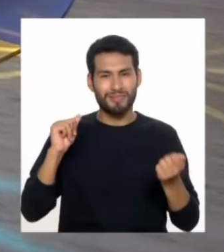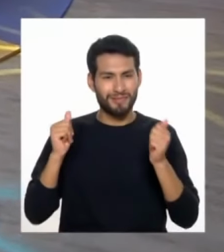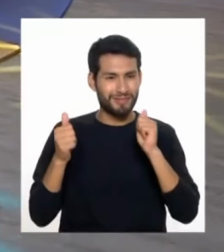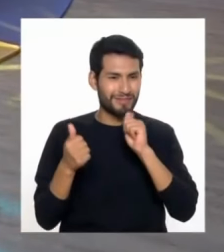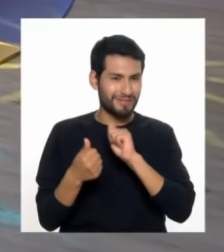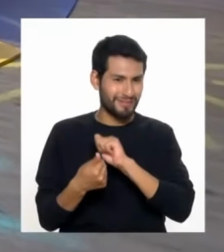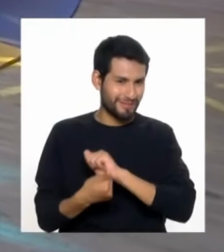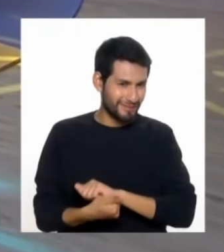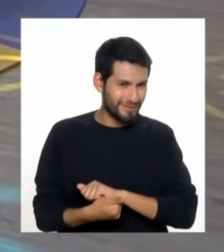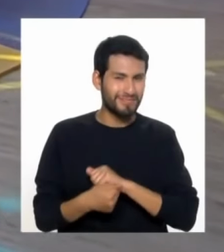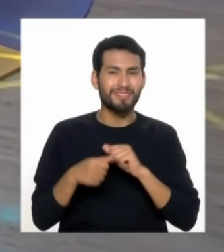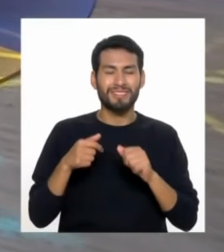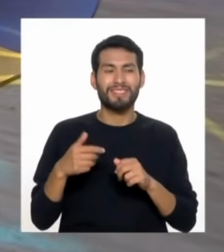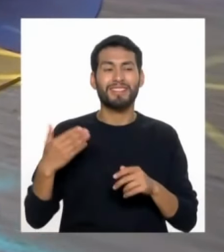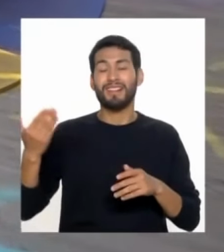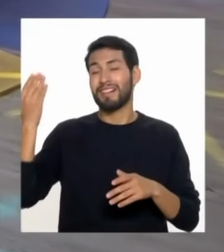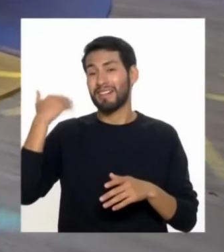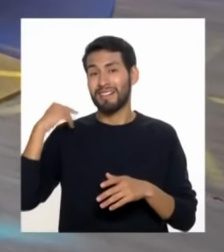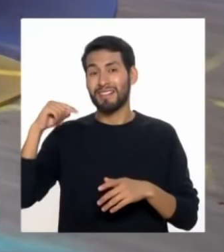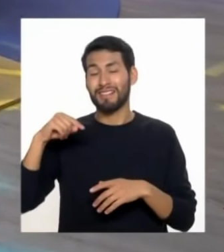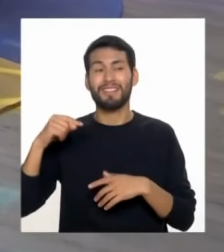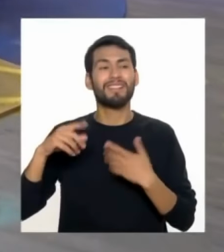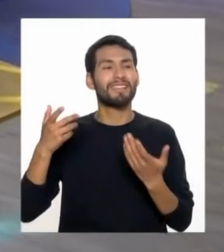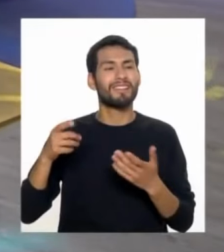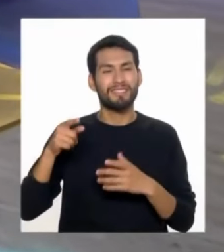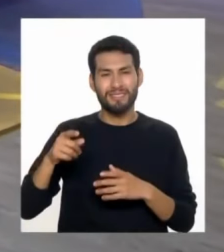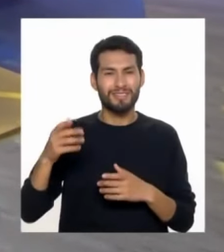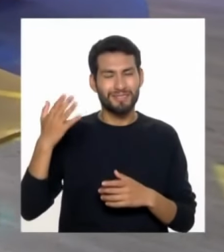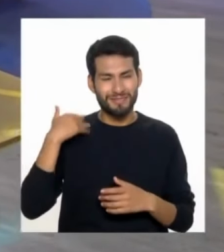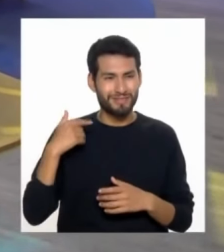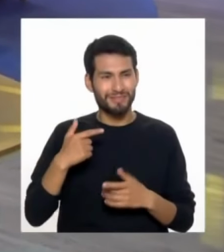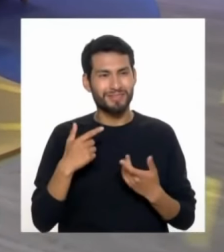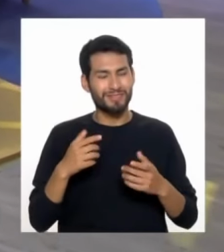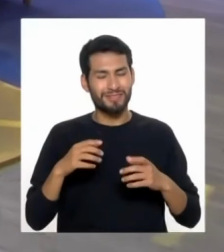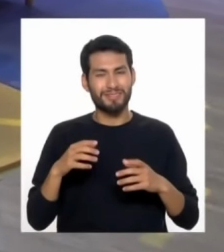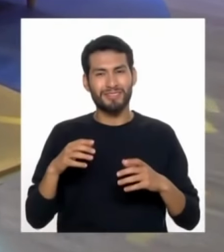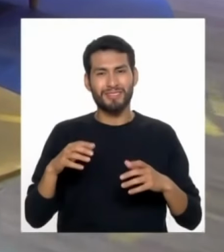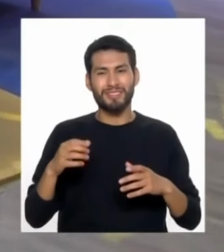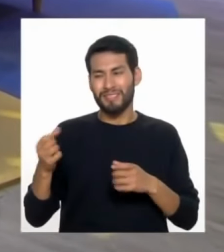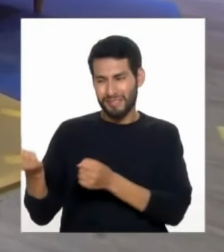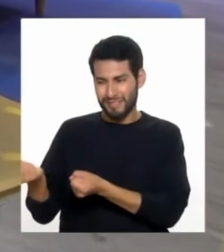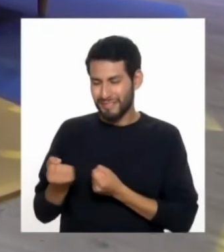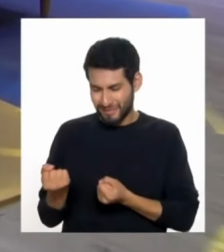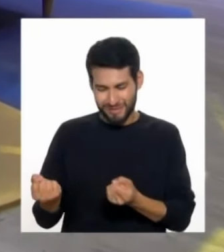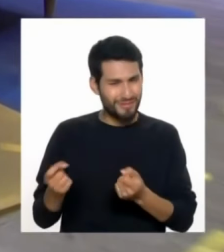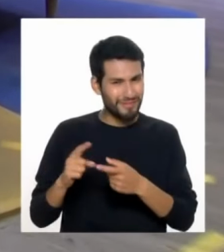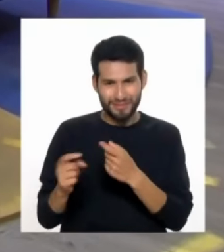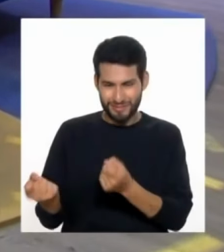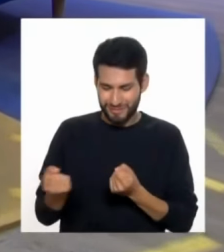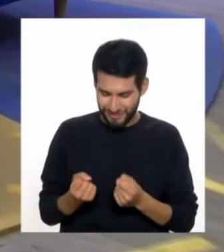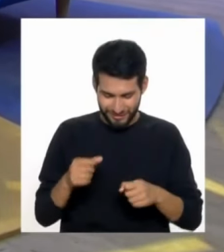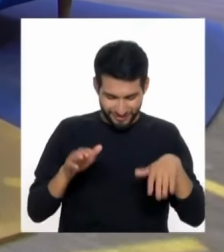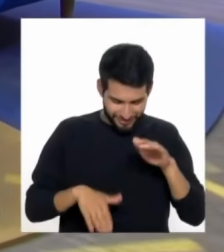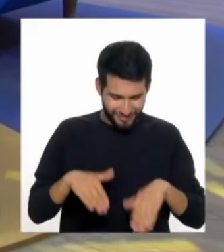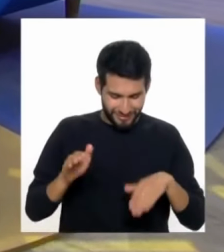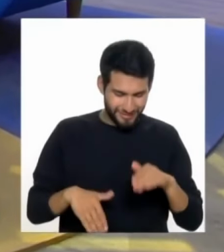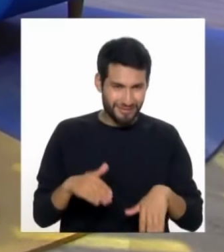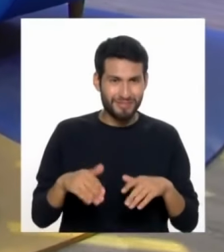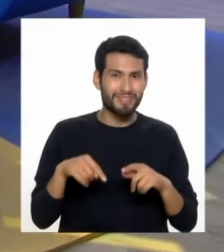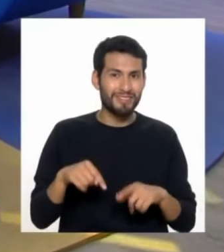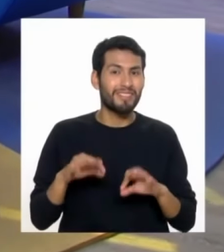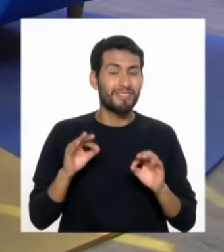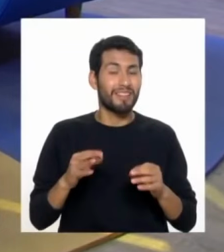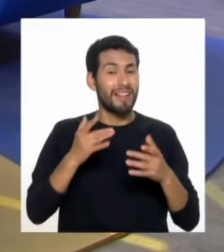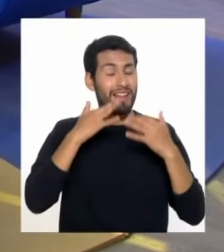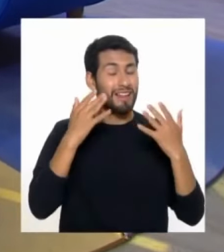donde los criollos de antes pues tocaban en cómodas como tú, cajones de gavetas, en fin, lo que sea para percutir. Era motivo de